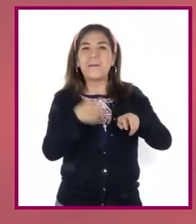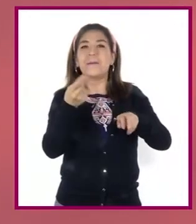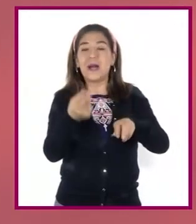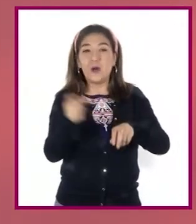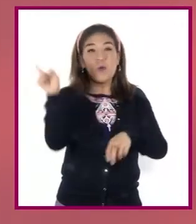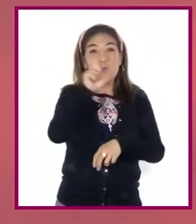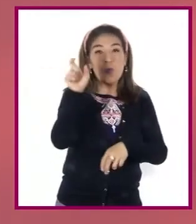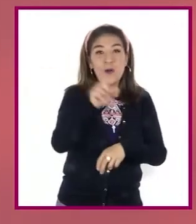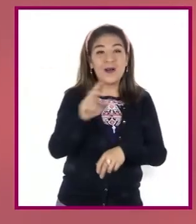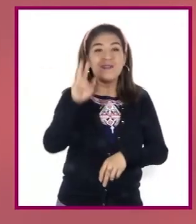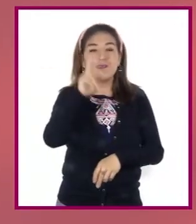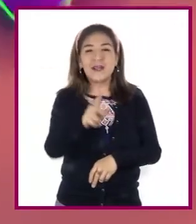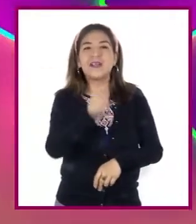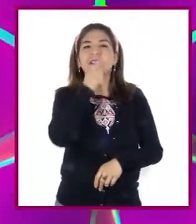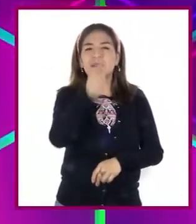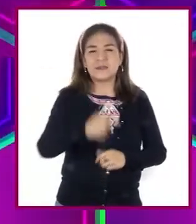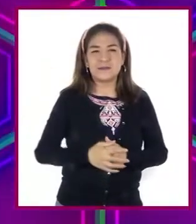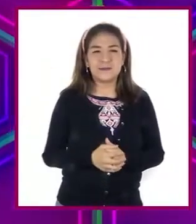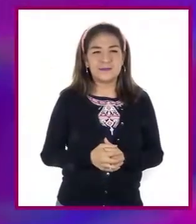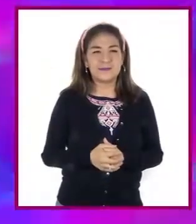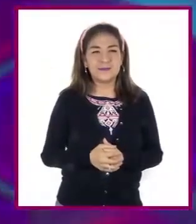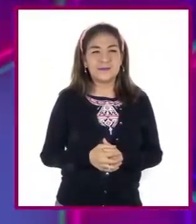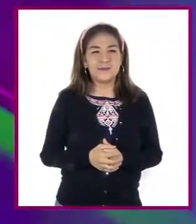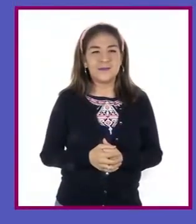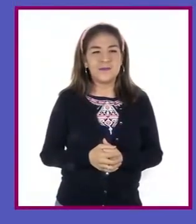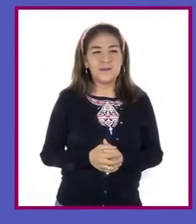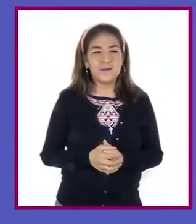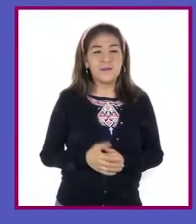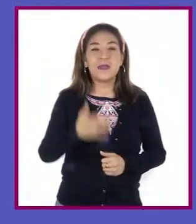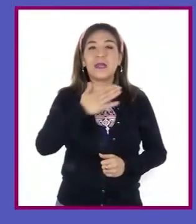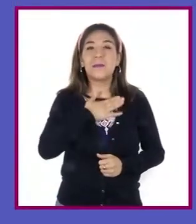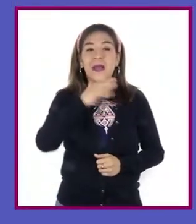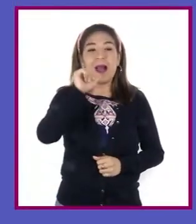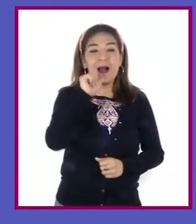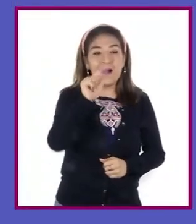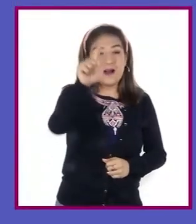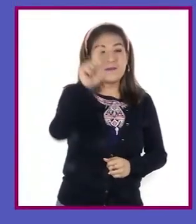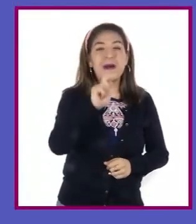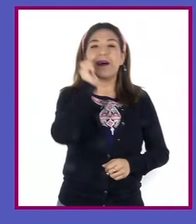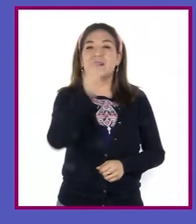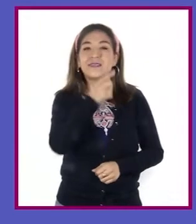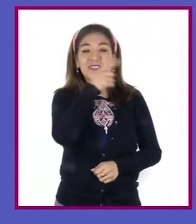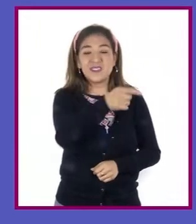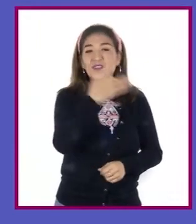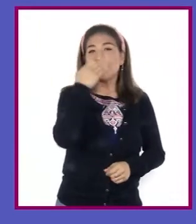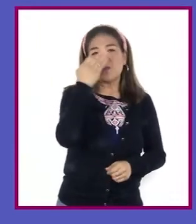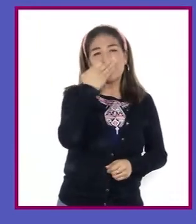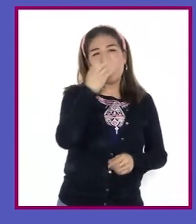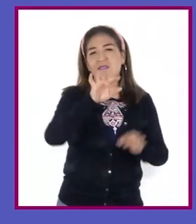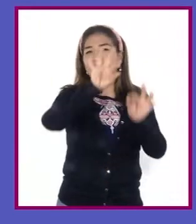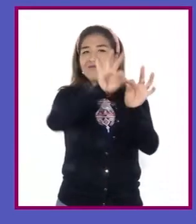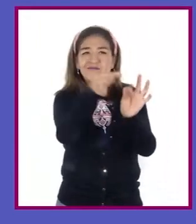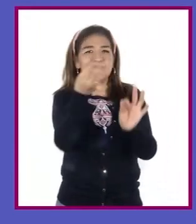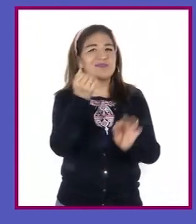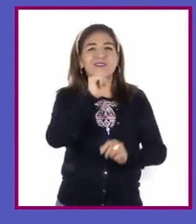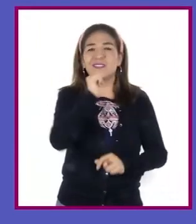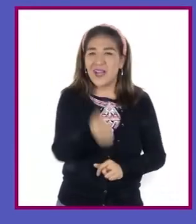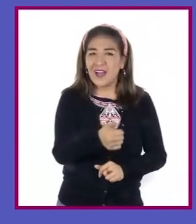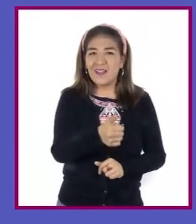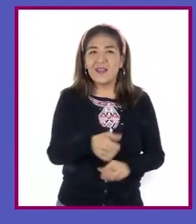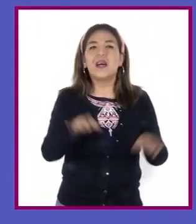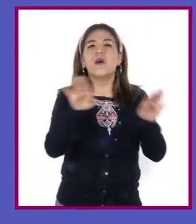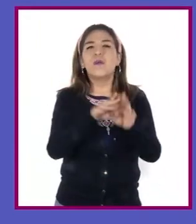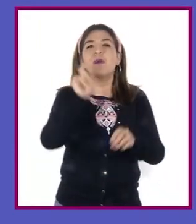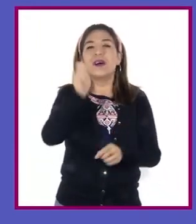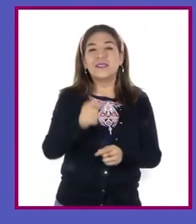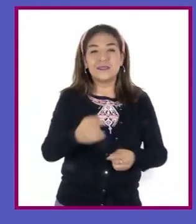cuando aparecen los verbos que rezan "mi alma anhela que esa flor no se corte", hace referencia a que la